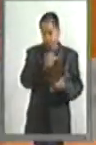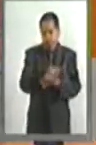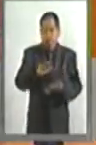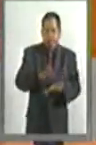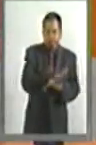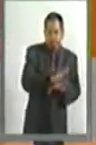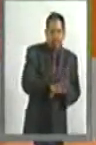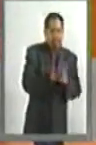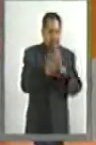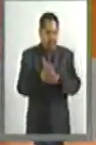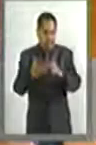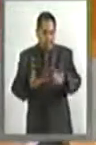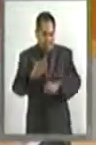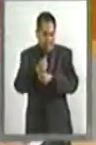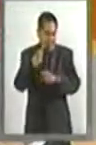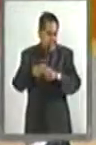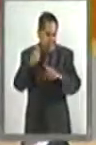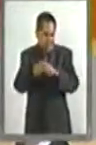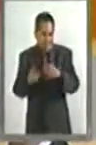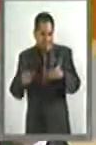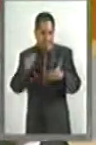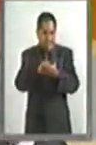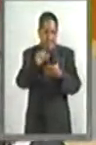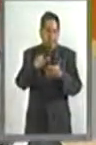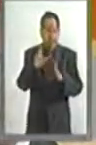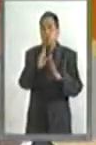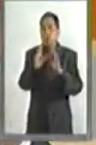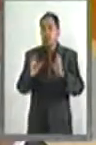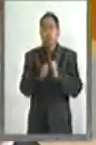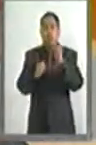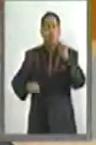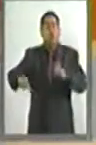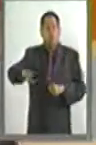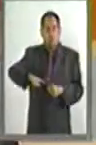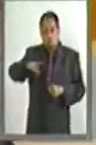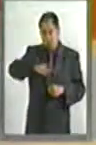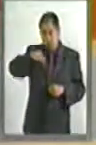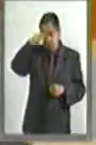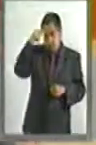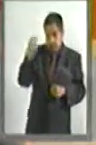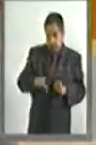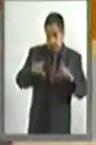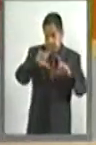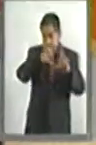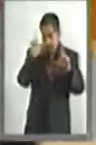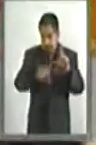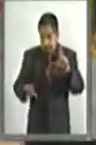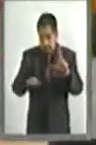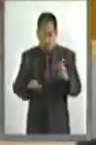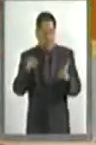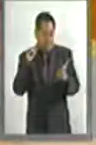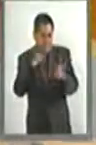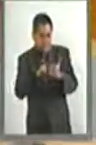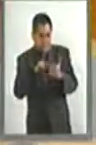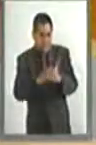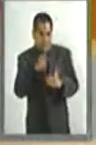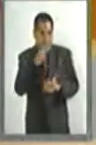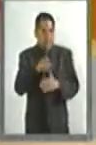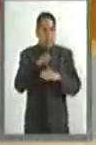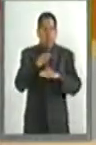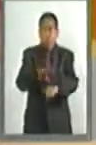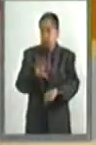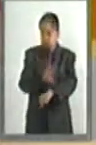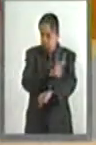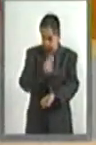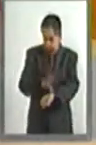y adicionan diversas disposiciones de la Constitución Política de los Estados Unidos Mexicanos en materia